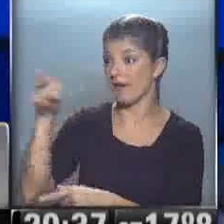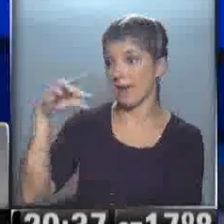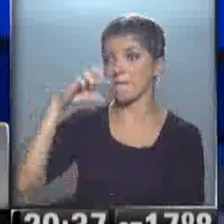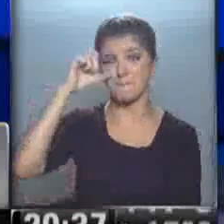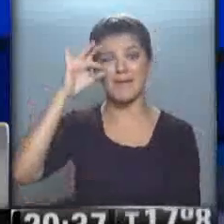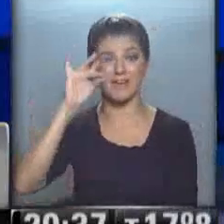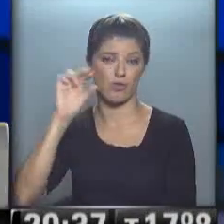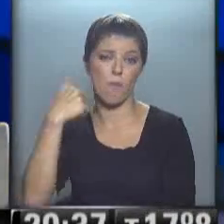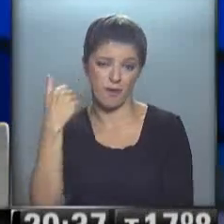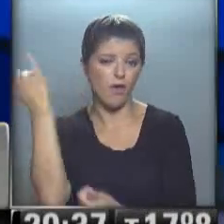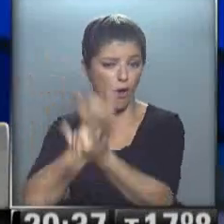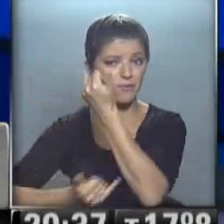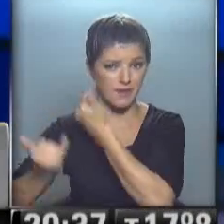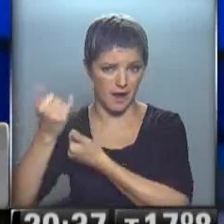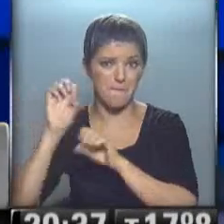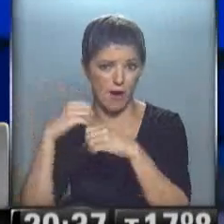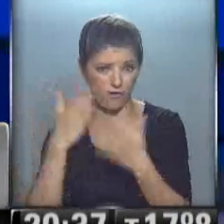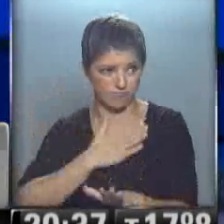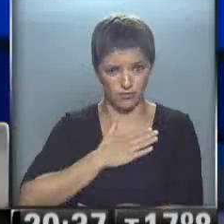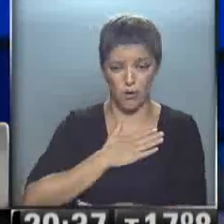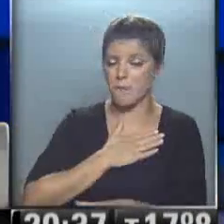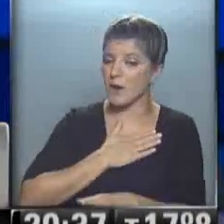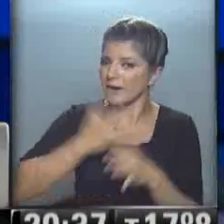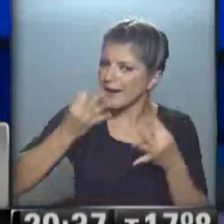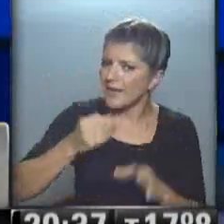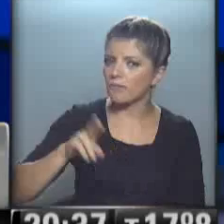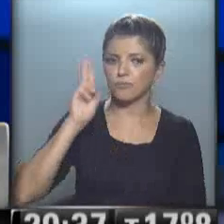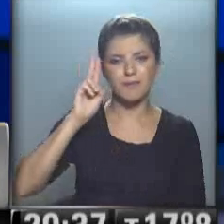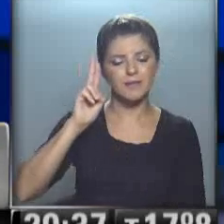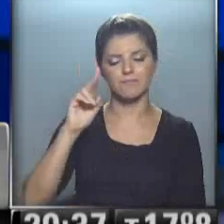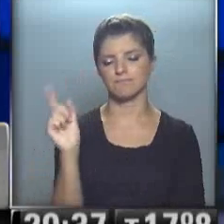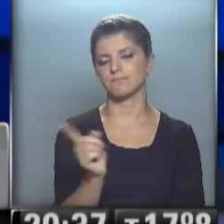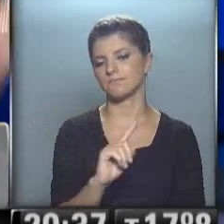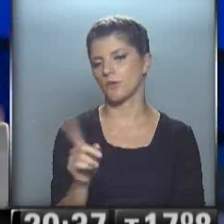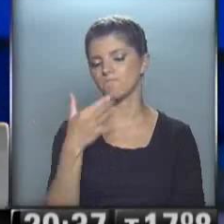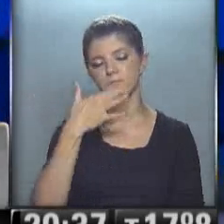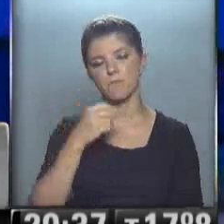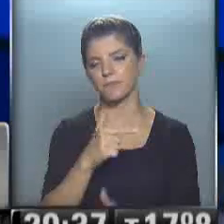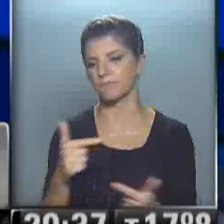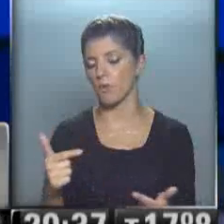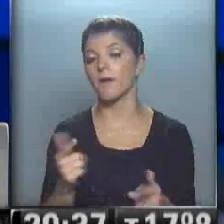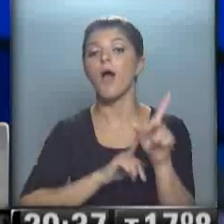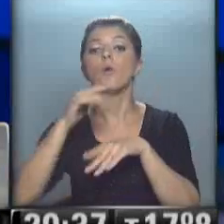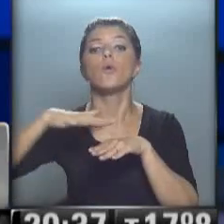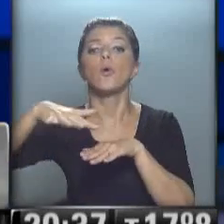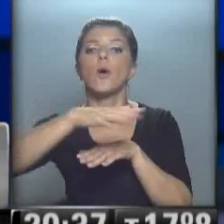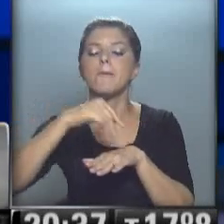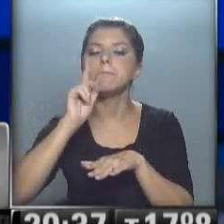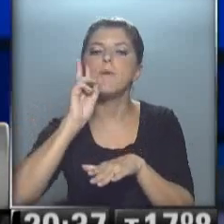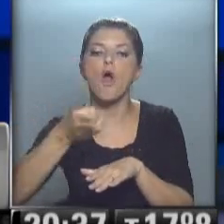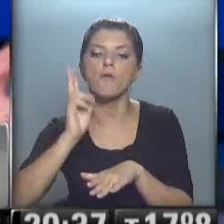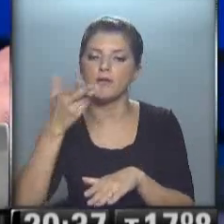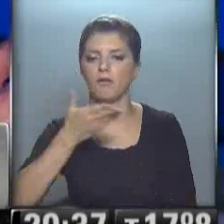cuenta y explicarnos mucho mejor que yo. Sin embargo, ¿se cumple? No, no se cumple. Hay algunos lugares donde está prohibida la